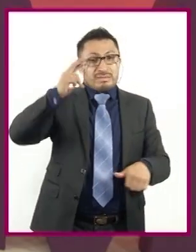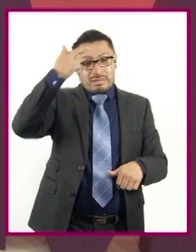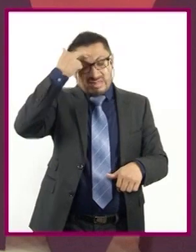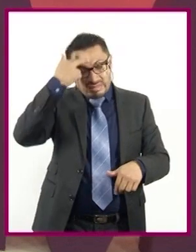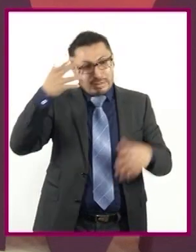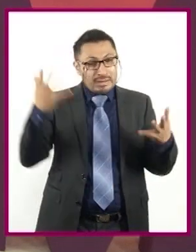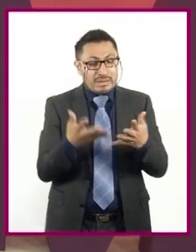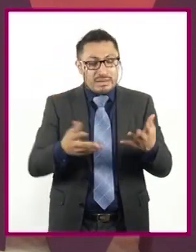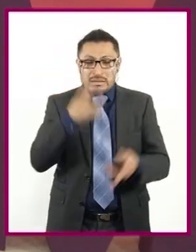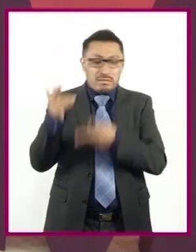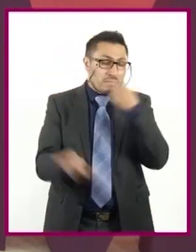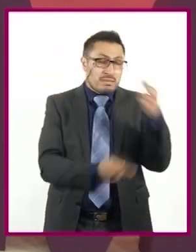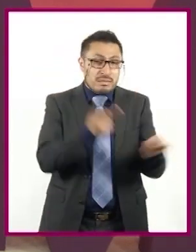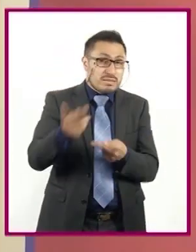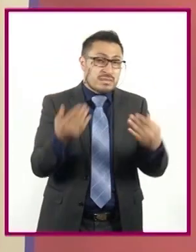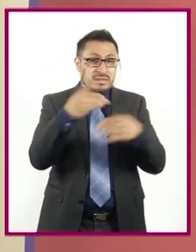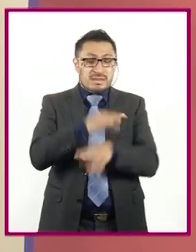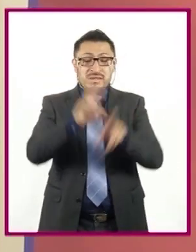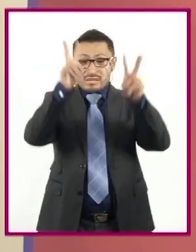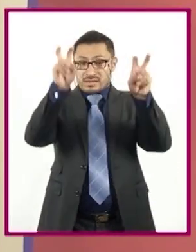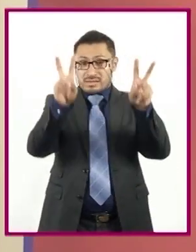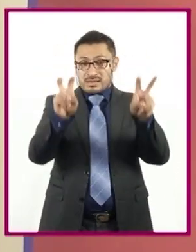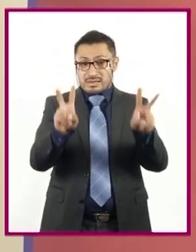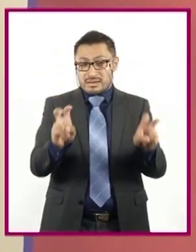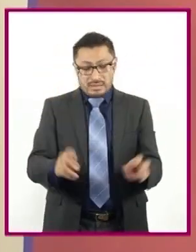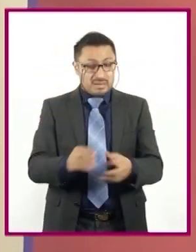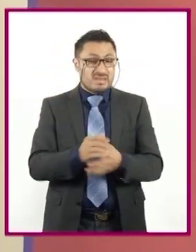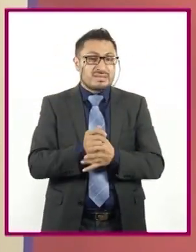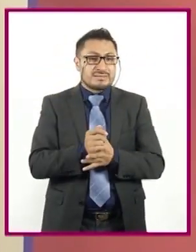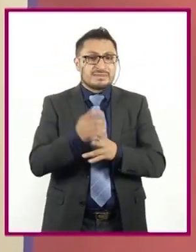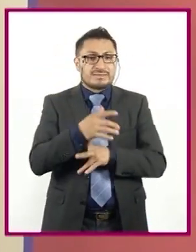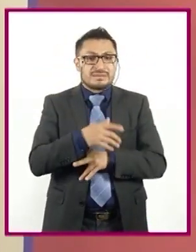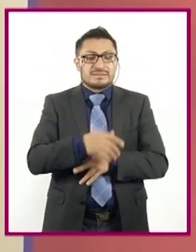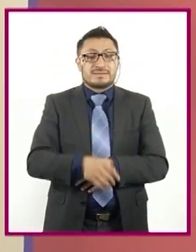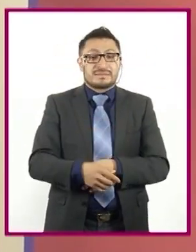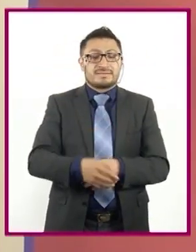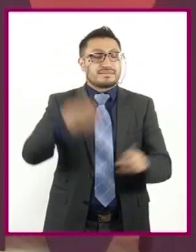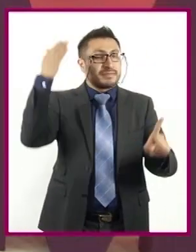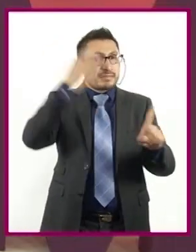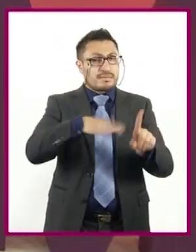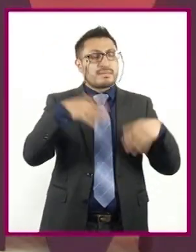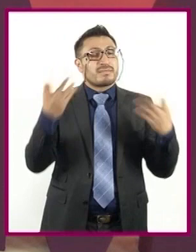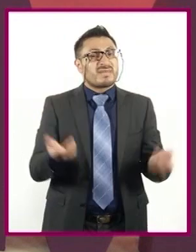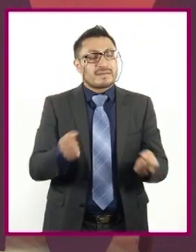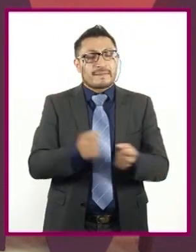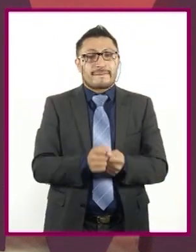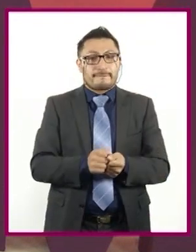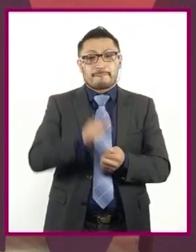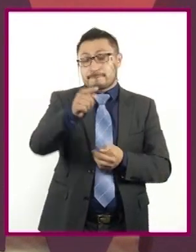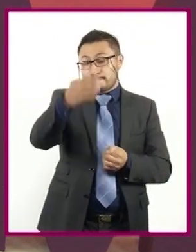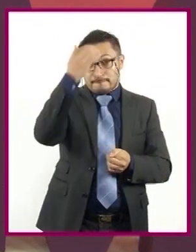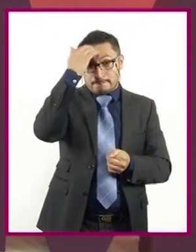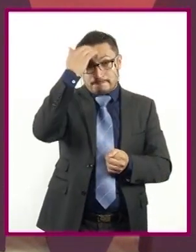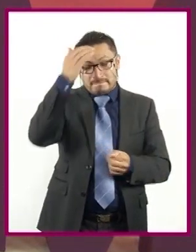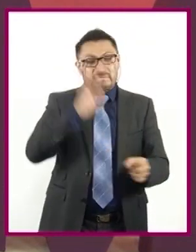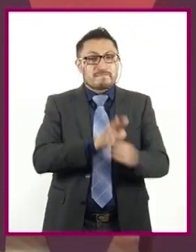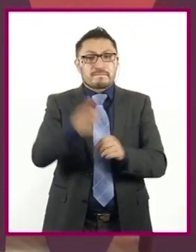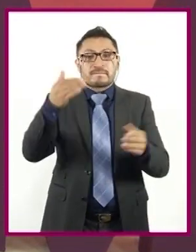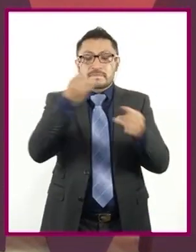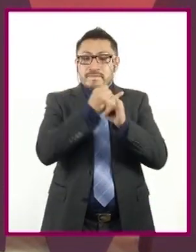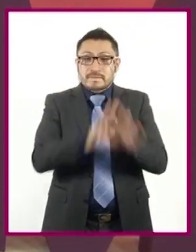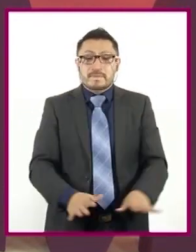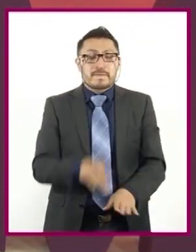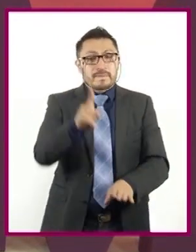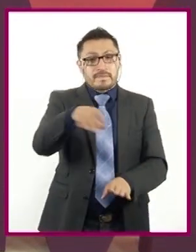formular algunas preguntas sobre cada uno de los contenidos, con la finalidad de que conozcan qué información es